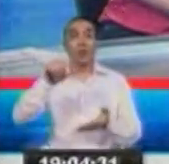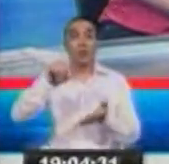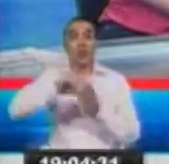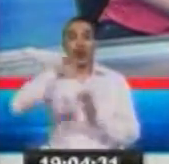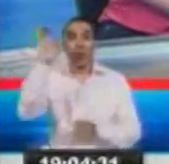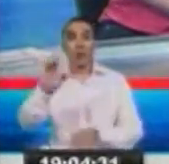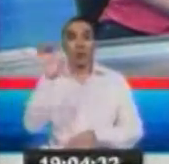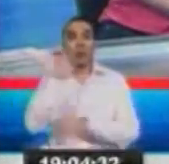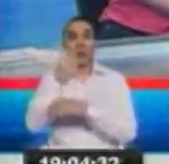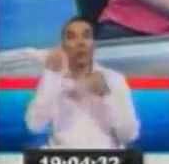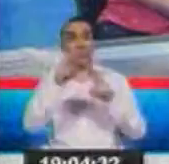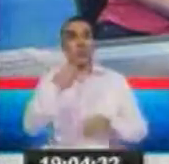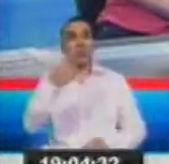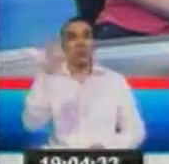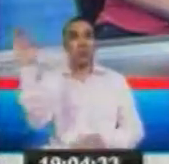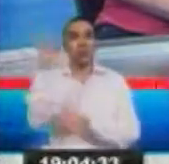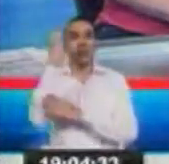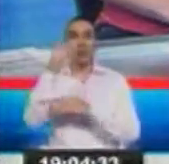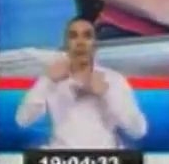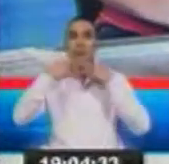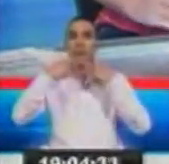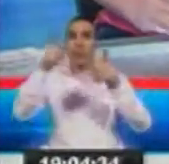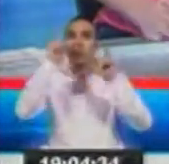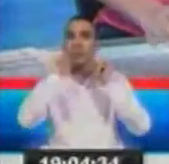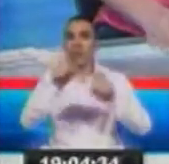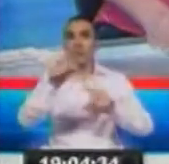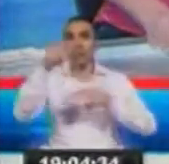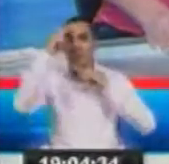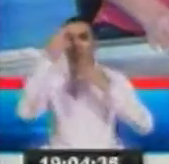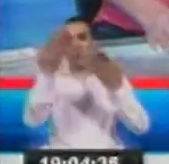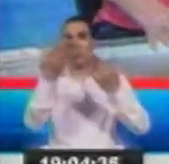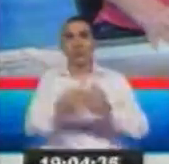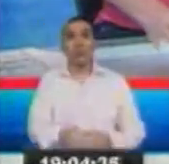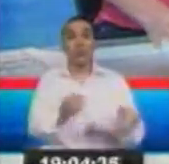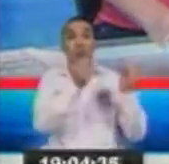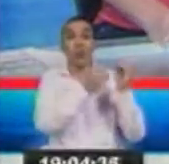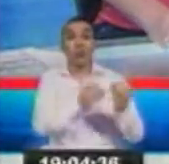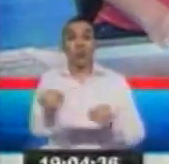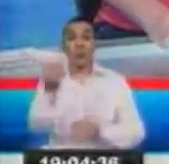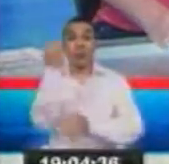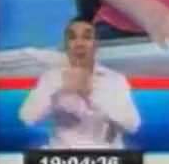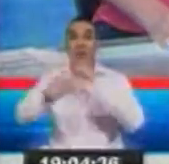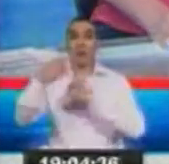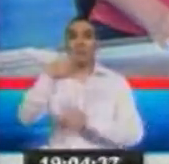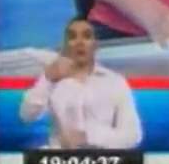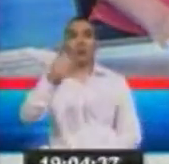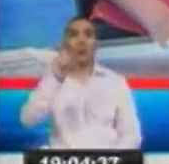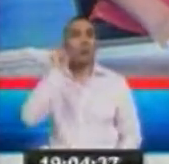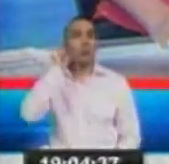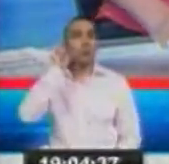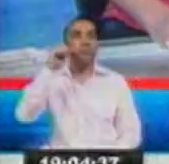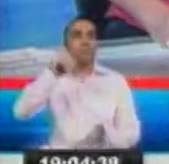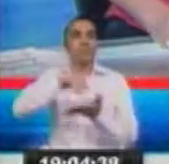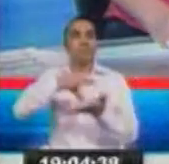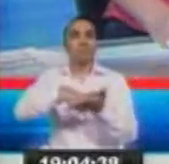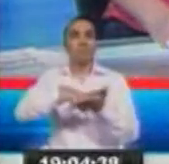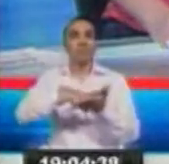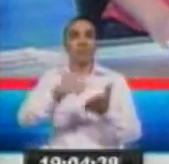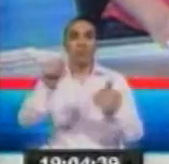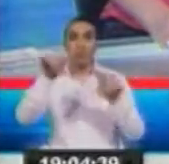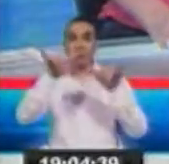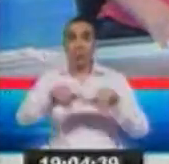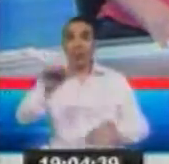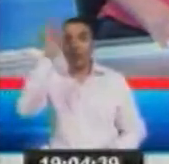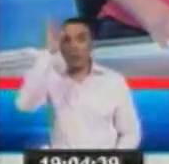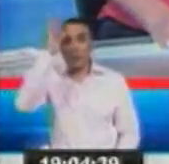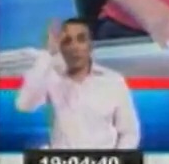Ecuador, según fuentes colombianas consultadas por el noticiero. La organizadora del viaje sería una de las integrantes. Estaba internada en